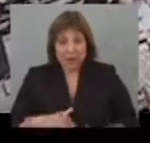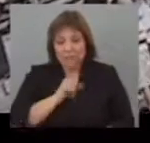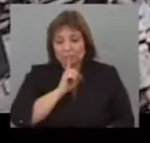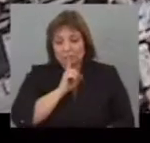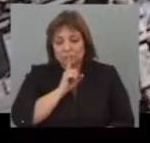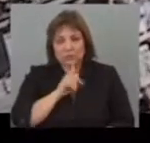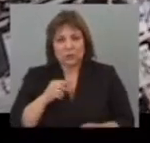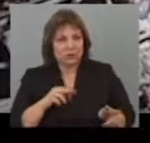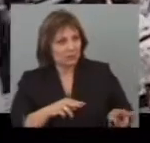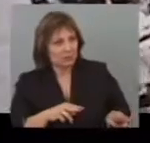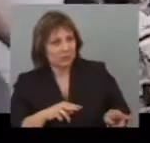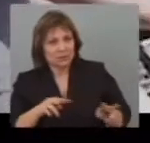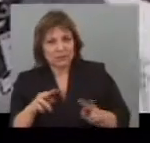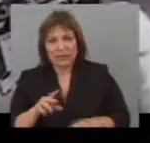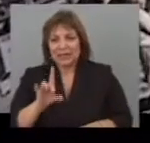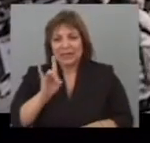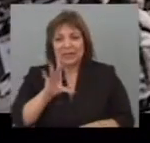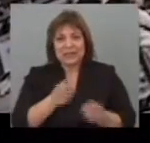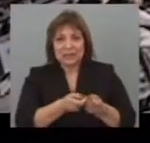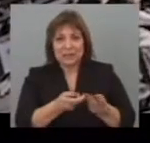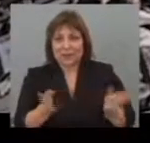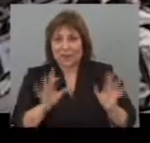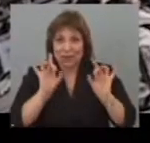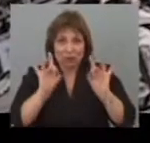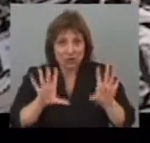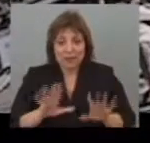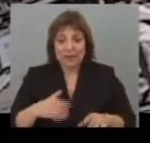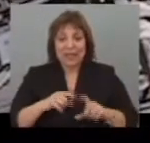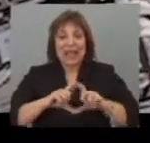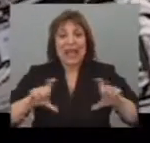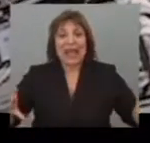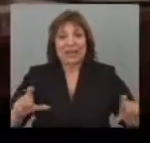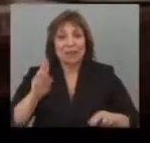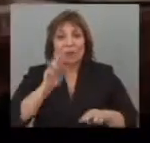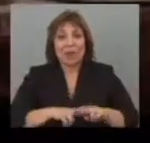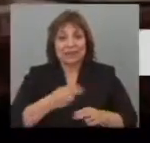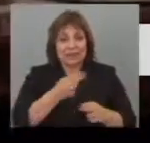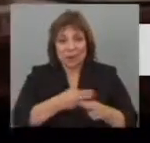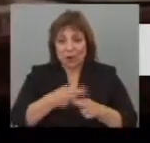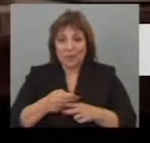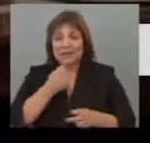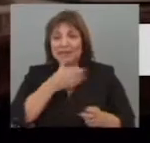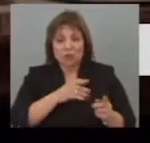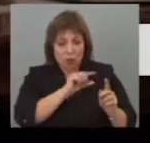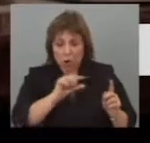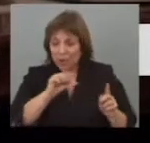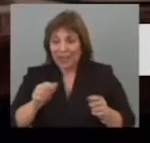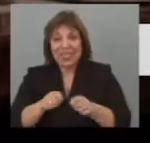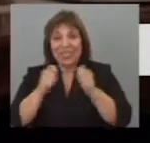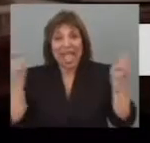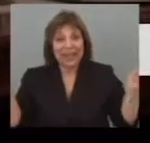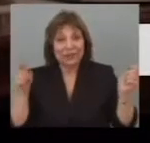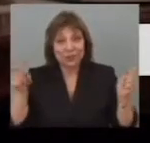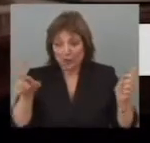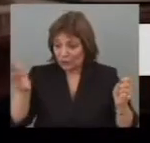de muchos. Eran tan solo 15. Nosotros lo único que poníamos es los carteles de las mujeres asesinadas con las historias que había salido en el periódico.